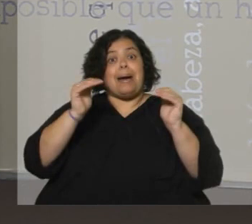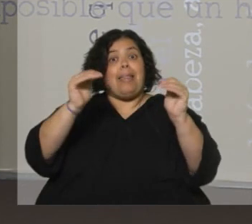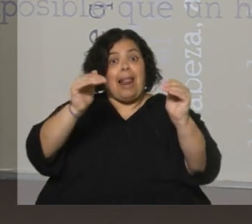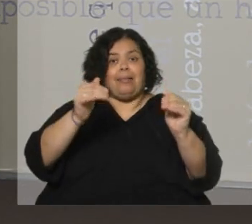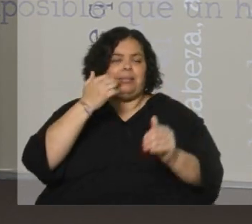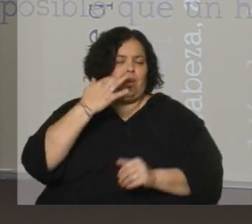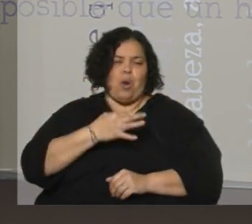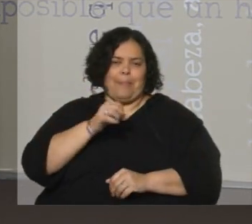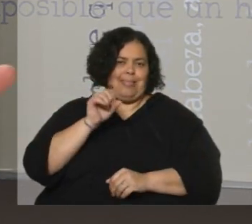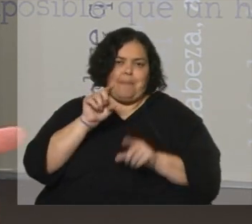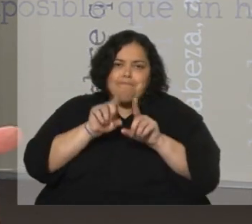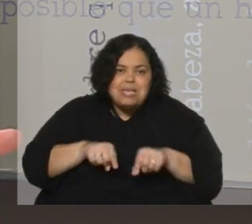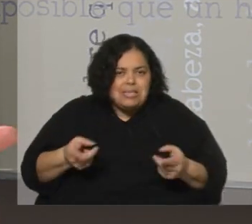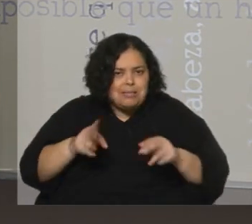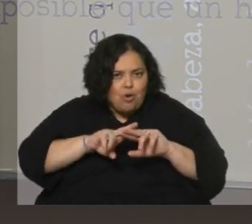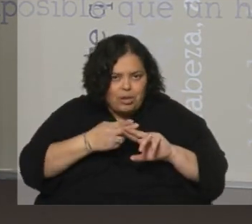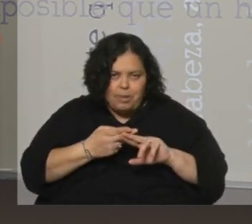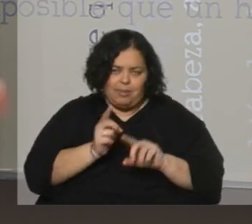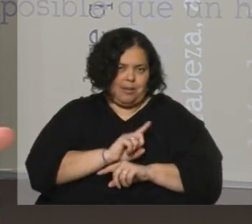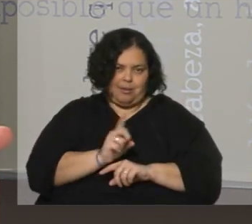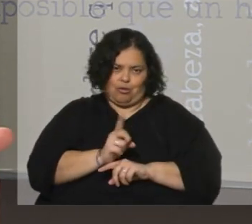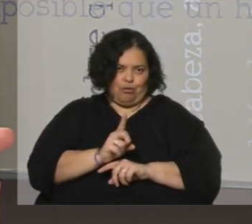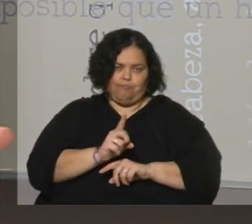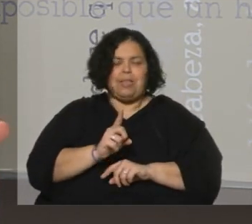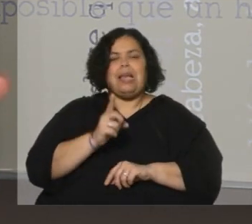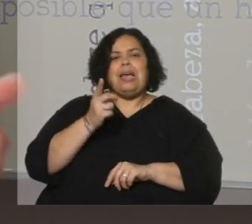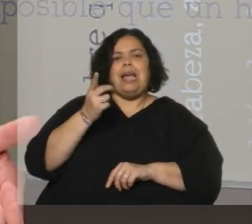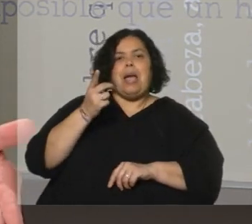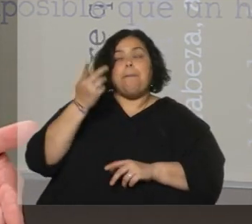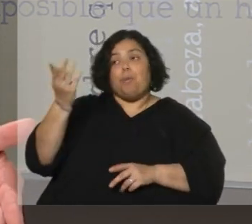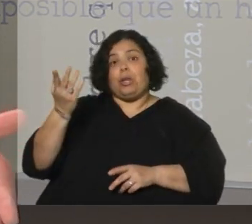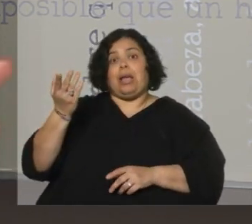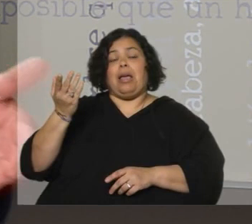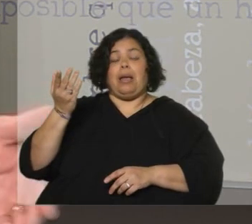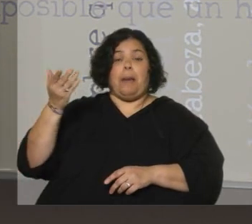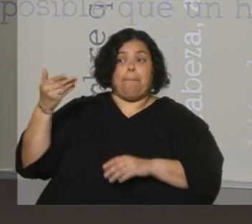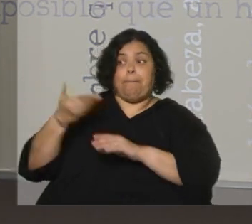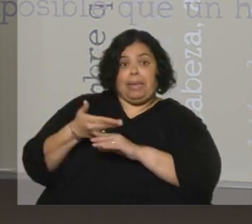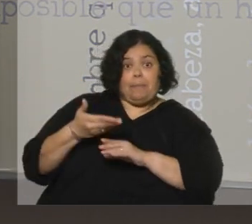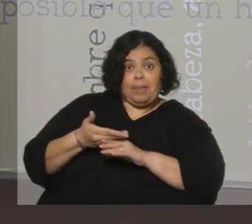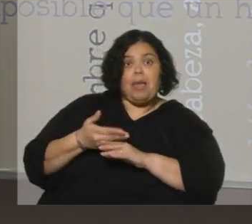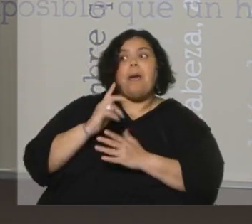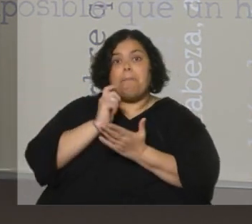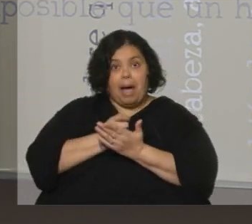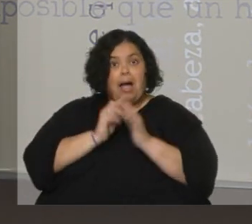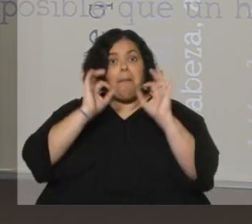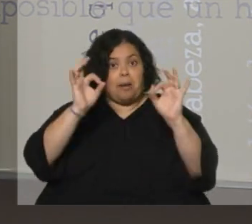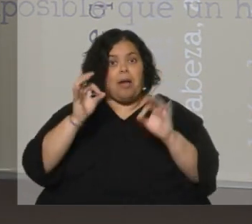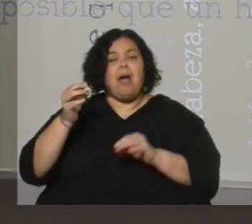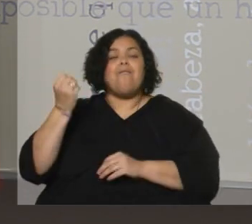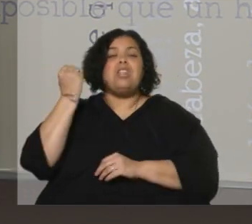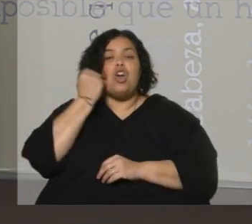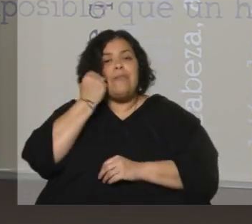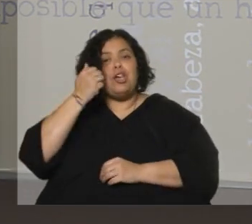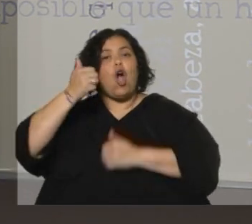manera como si sucedió y bueno Y es fáctico con un con alguien que demanda Y con alguien que paga los frigoríficos están en competencia y están pagando